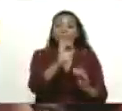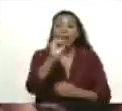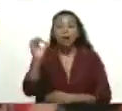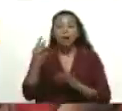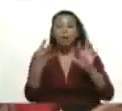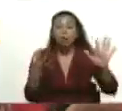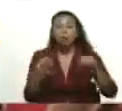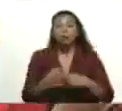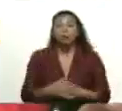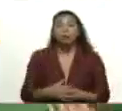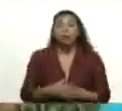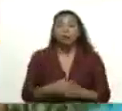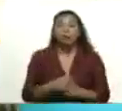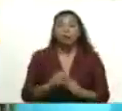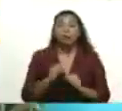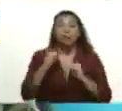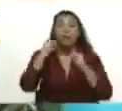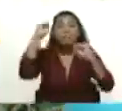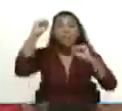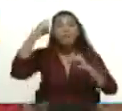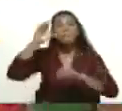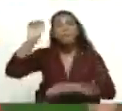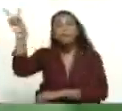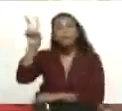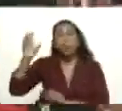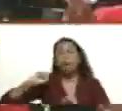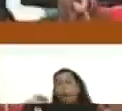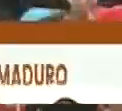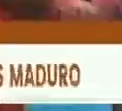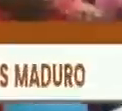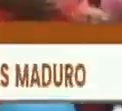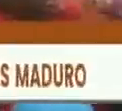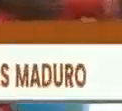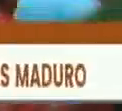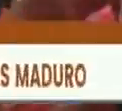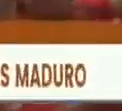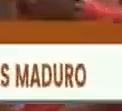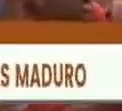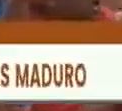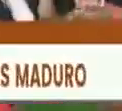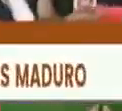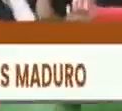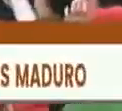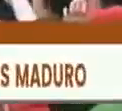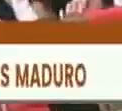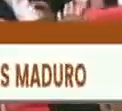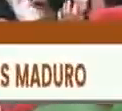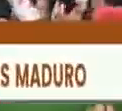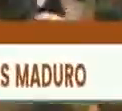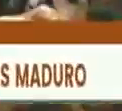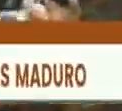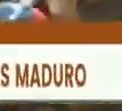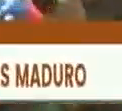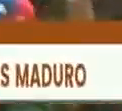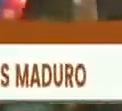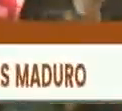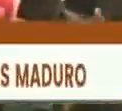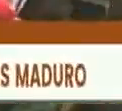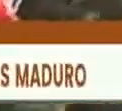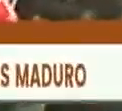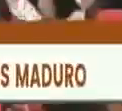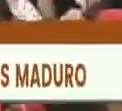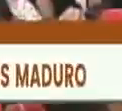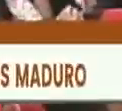Que viva la patria que viva Bolívar que viva Chávez